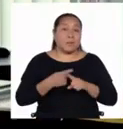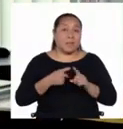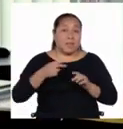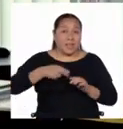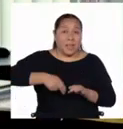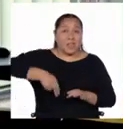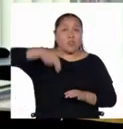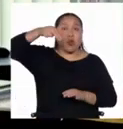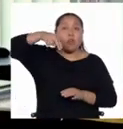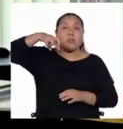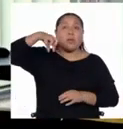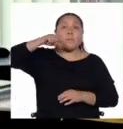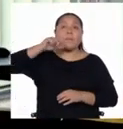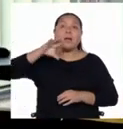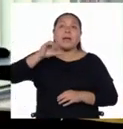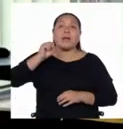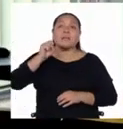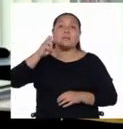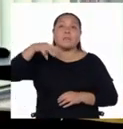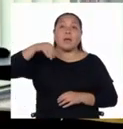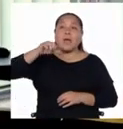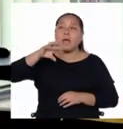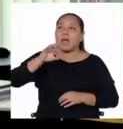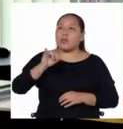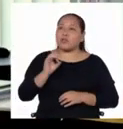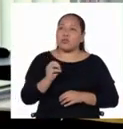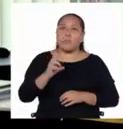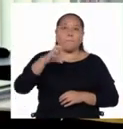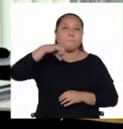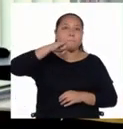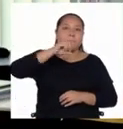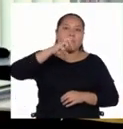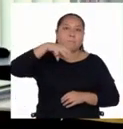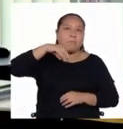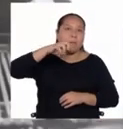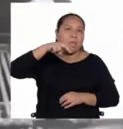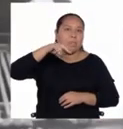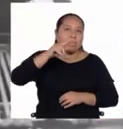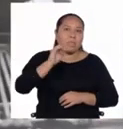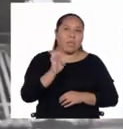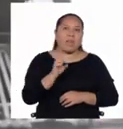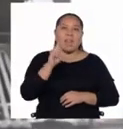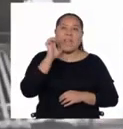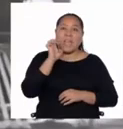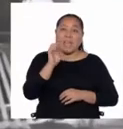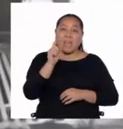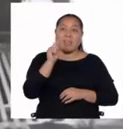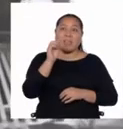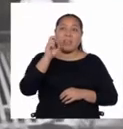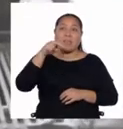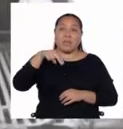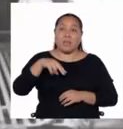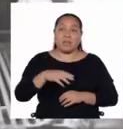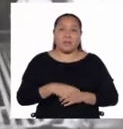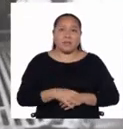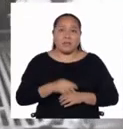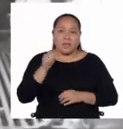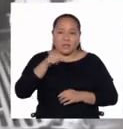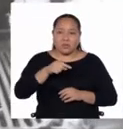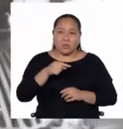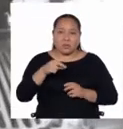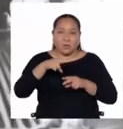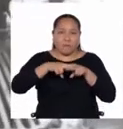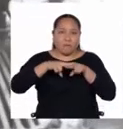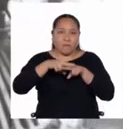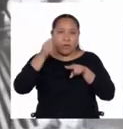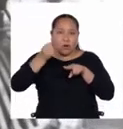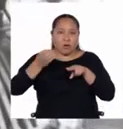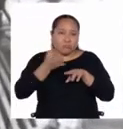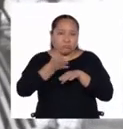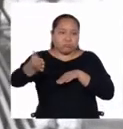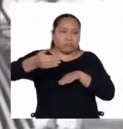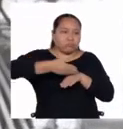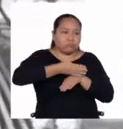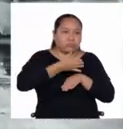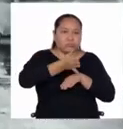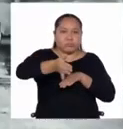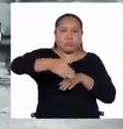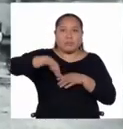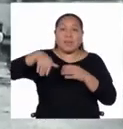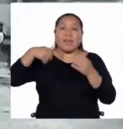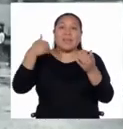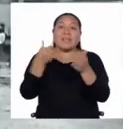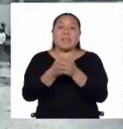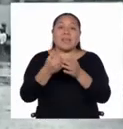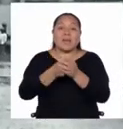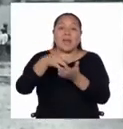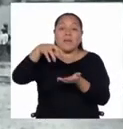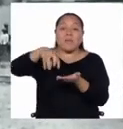En Pacasmayo, en San Pedro de Yoca, en Pimentel, en Eten, tienes ferrocarriles que iban por todos lados y todos llegaban a las haciendas. Tienes uno